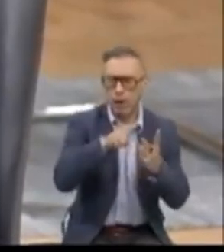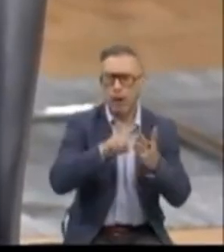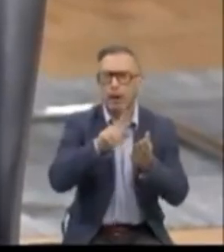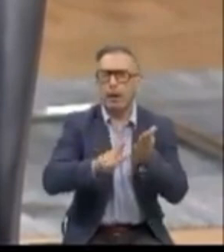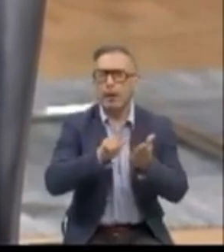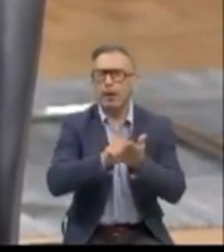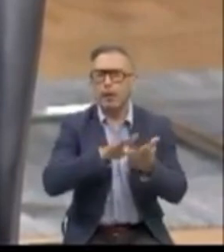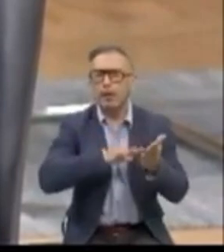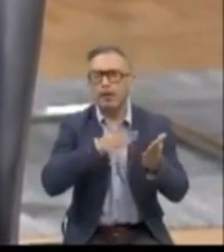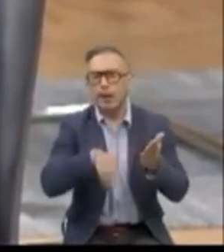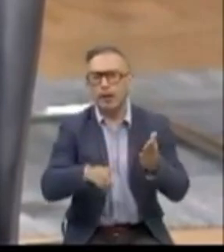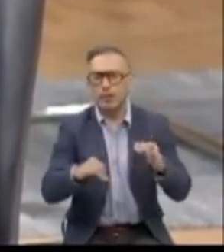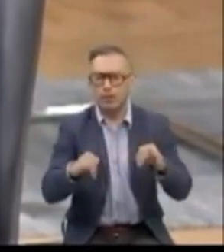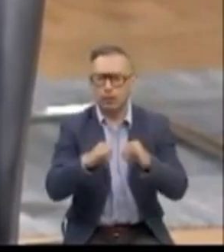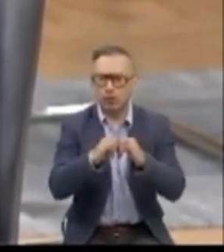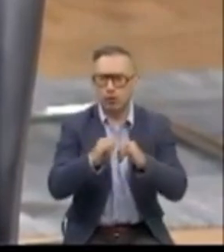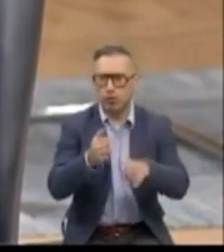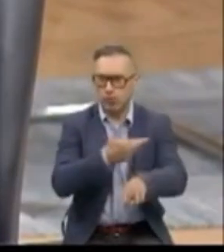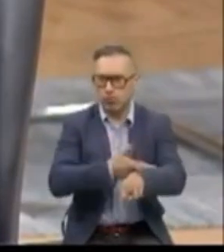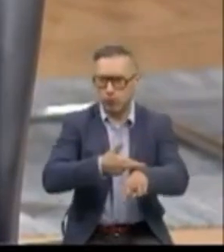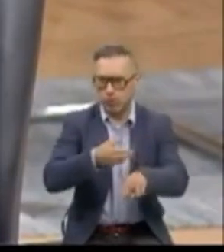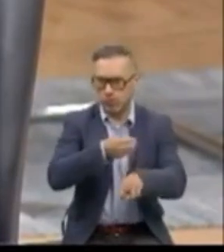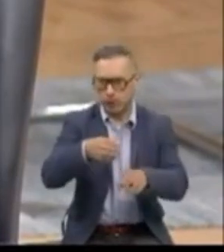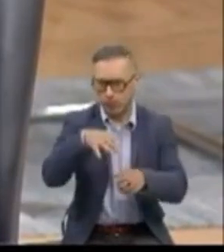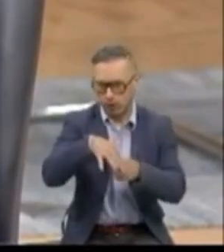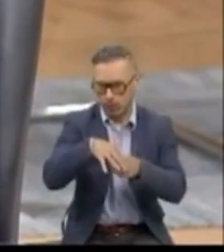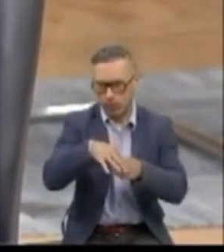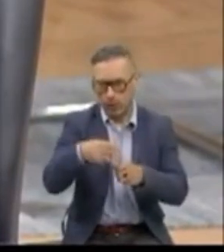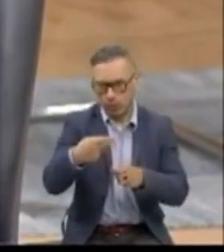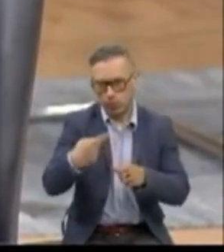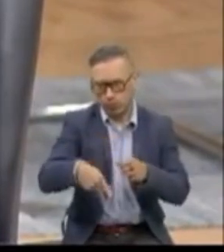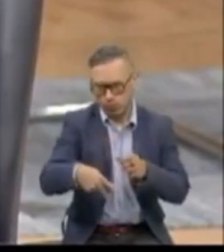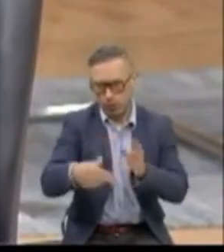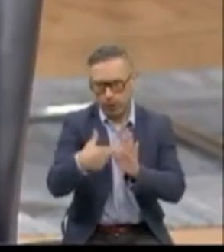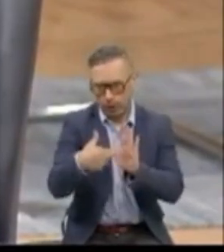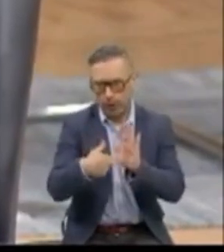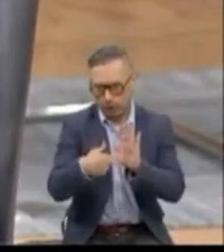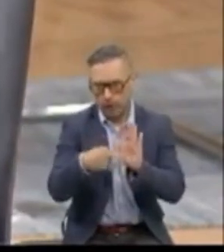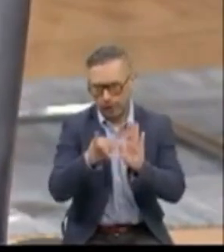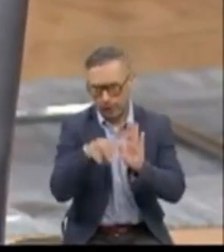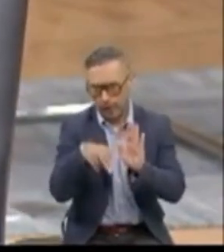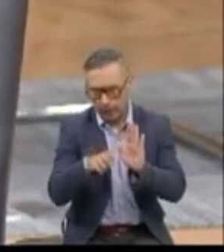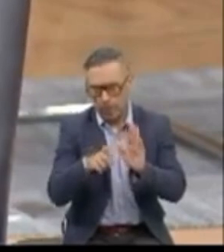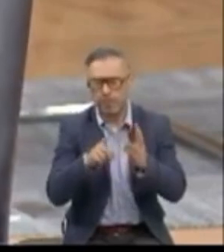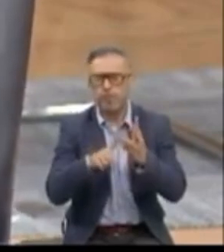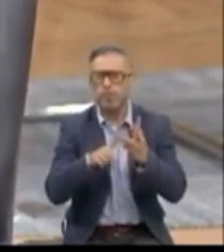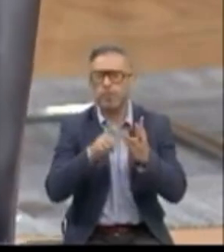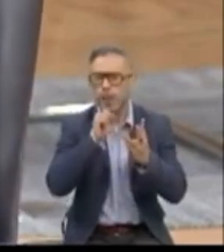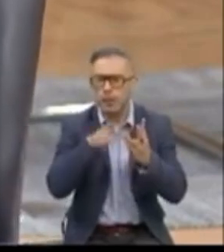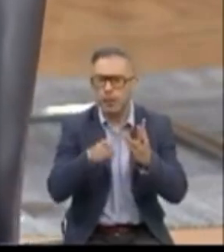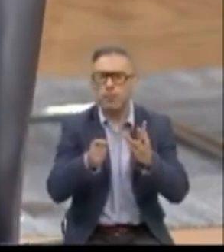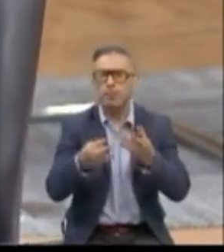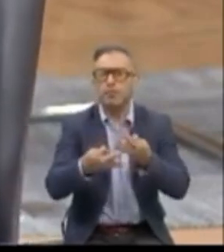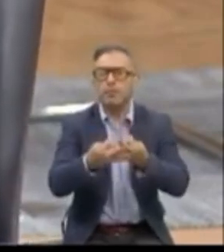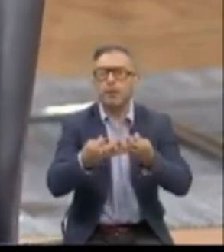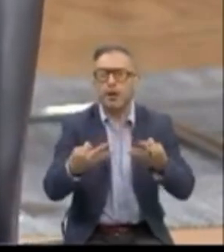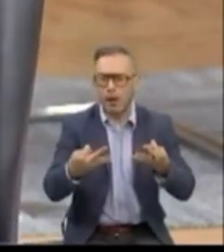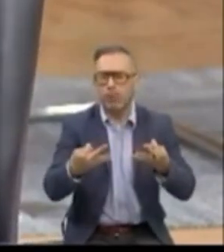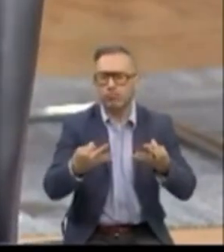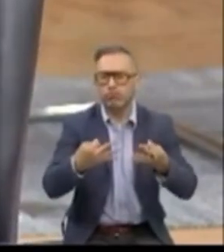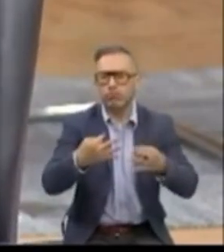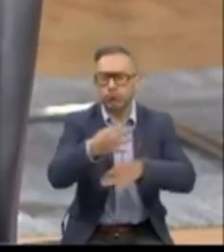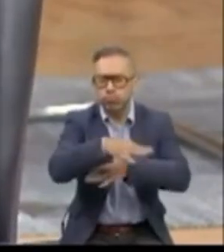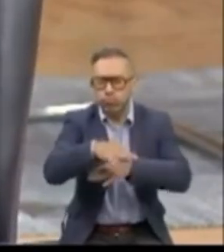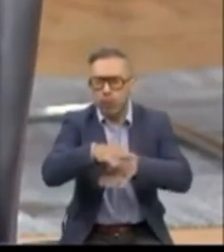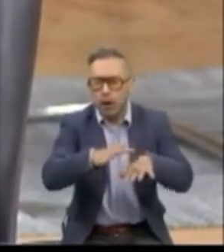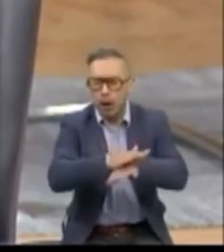INE ha llevado a que por primera vez en la historia del instituto no haya secretario ejecutivo, no haya 8 o 9 direcciones